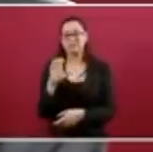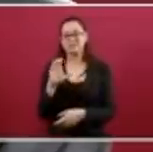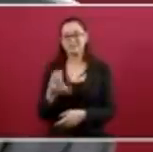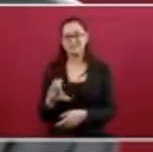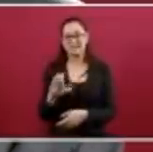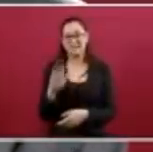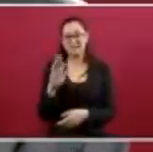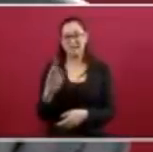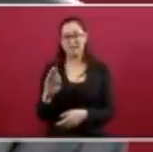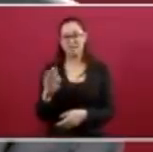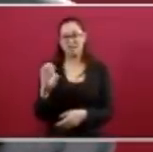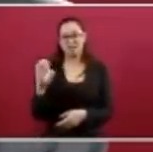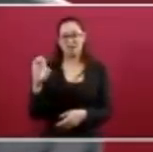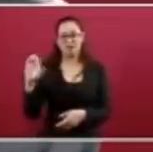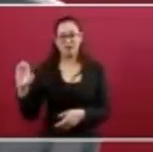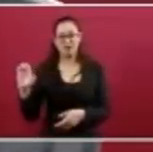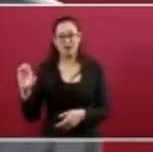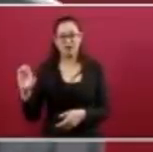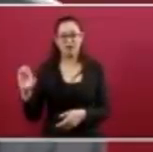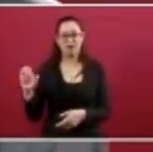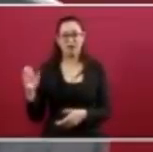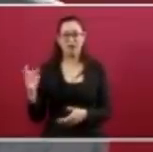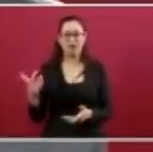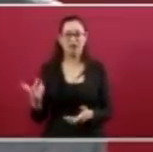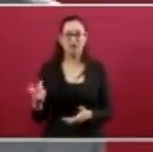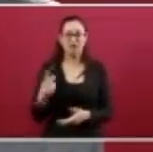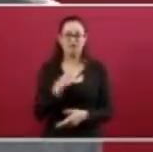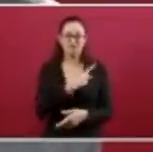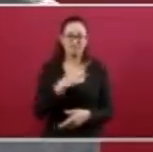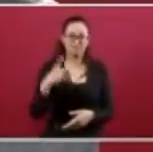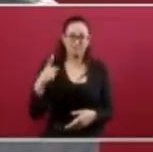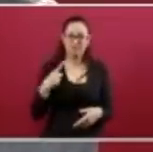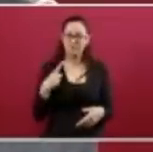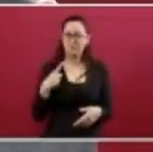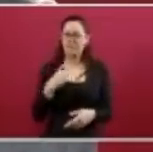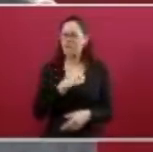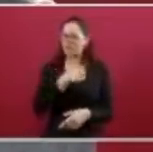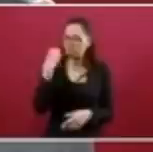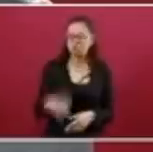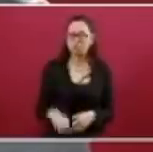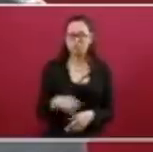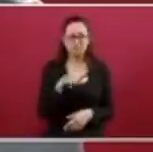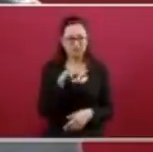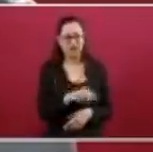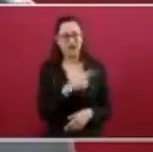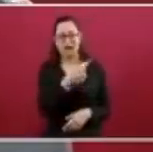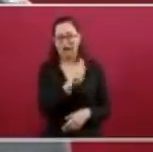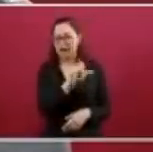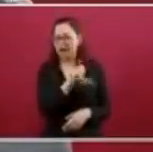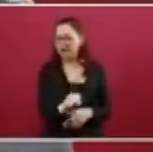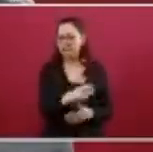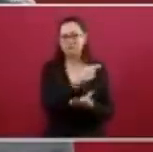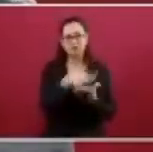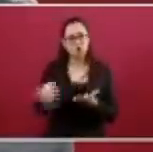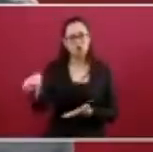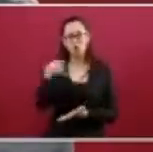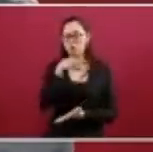garante de la compra del gas, tiene el compromiso de comprar el